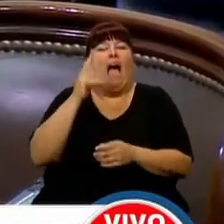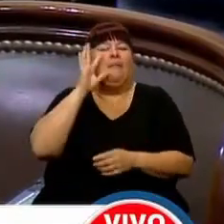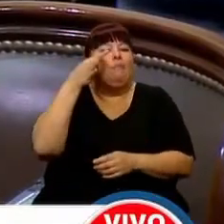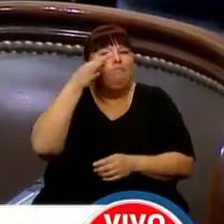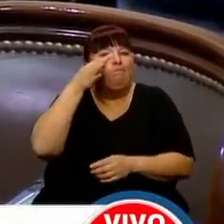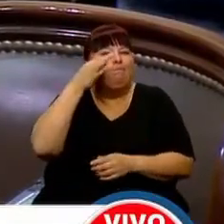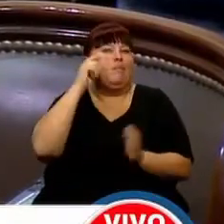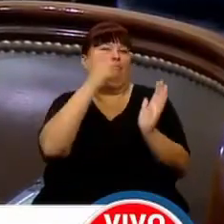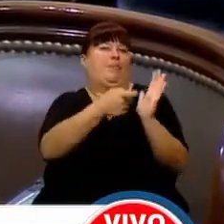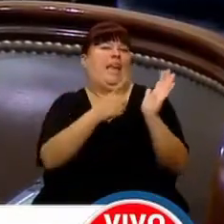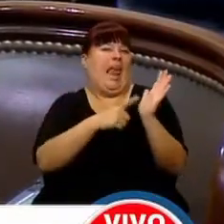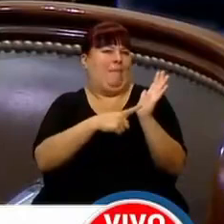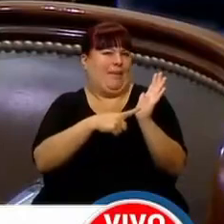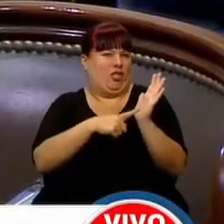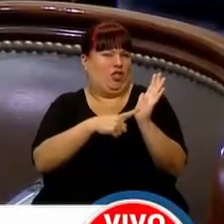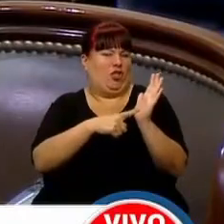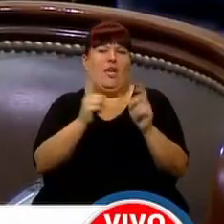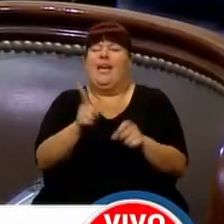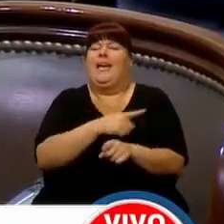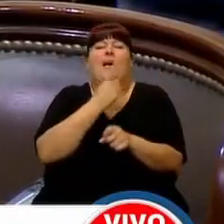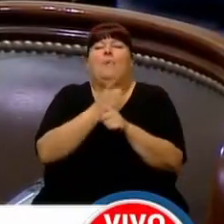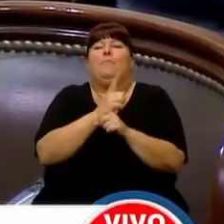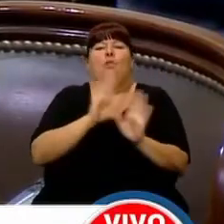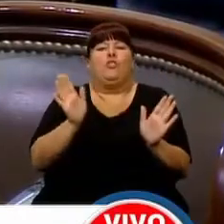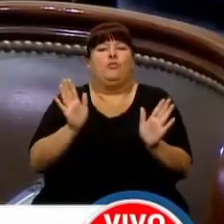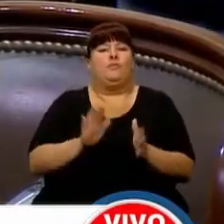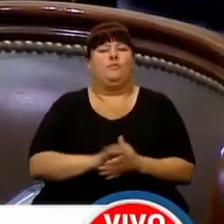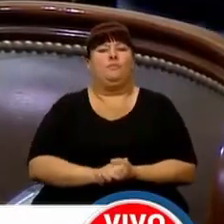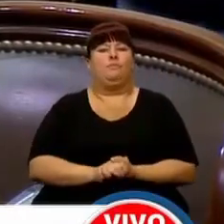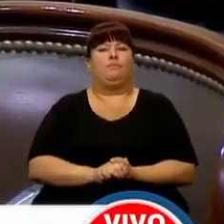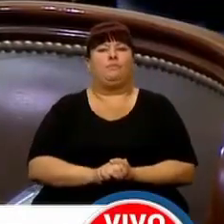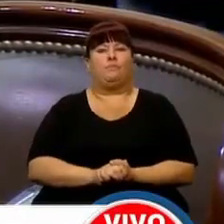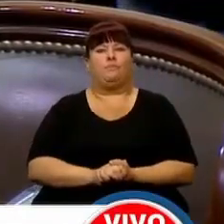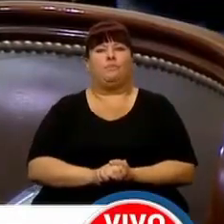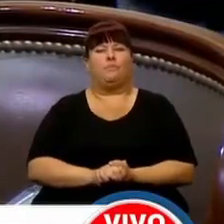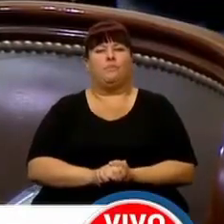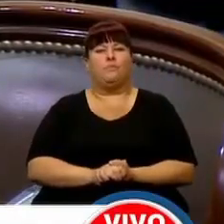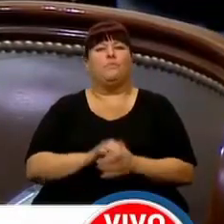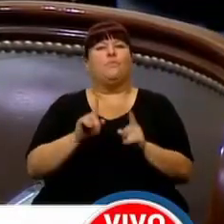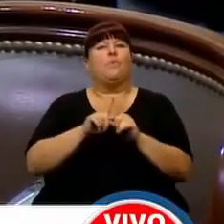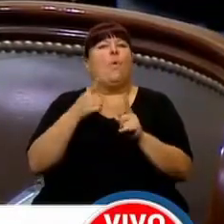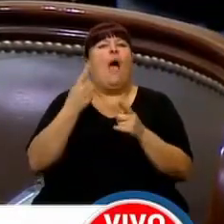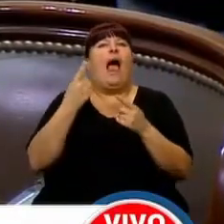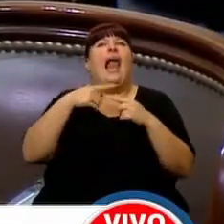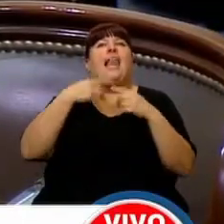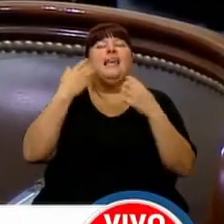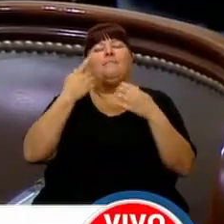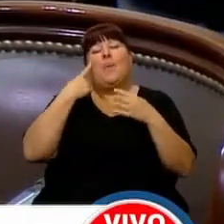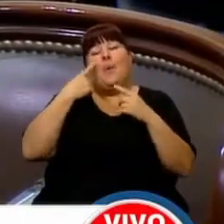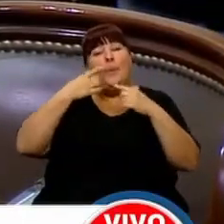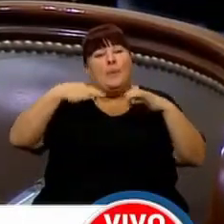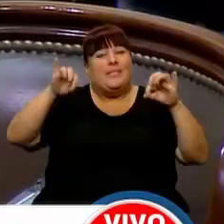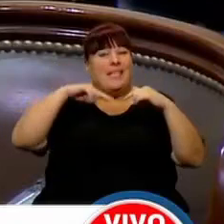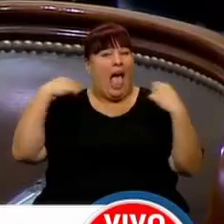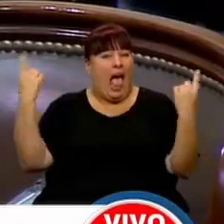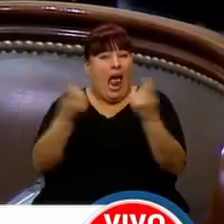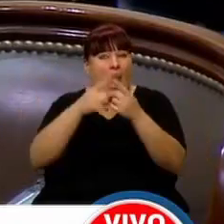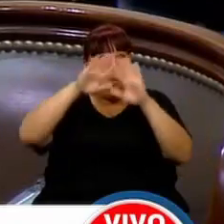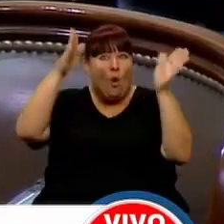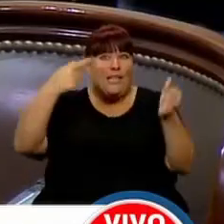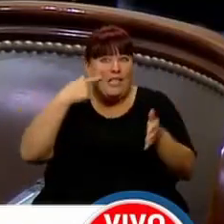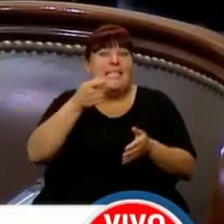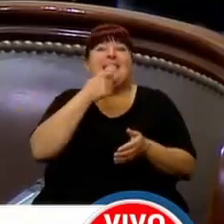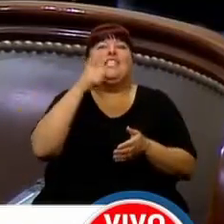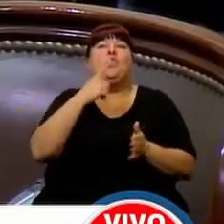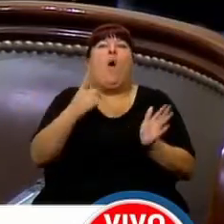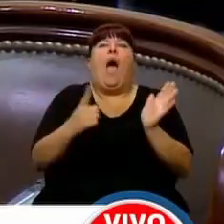violación al reglamento. No existe la posibilidad de una subsistencia institucional si no